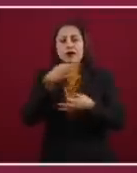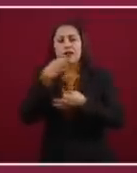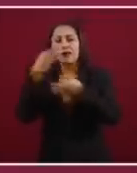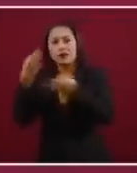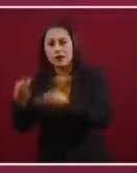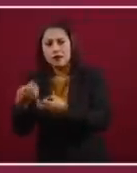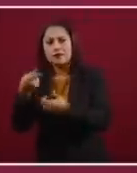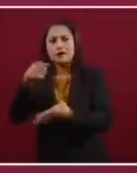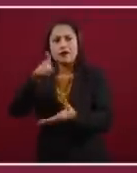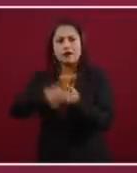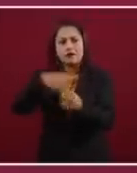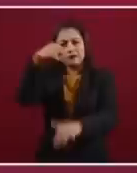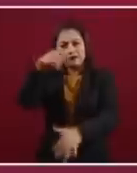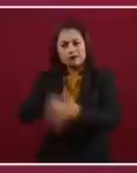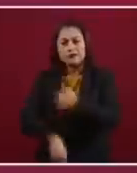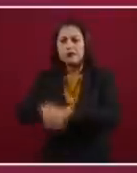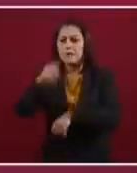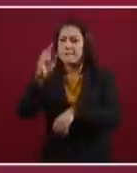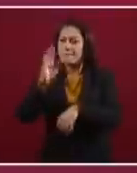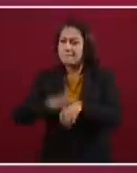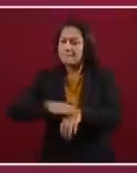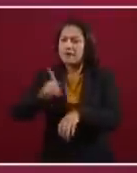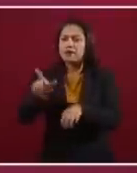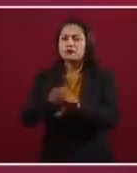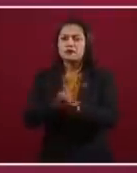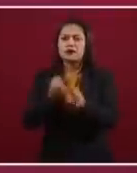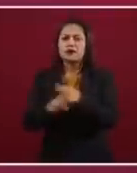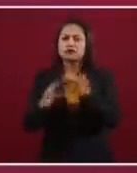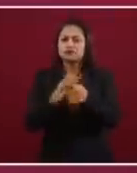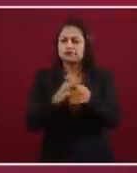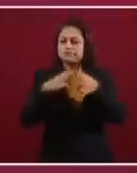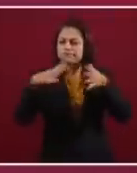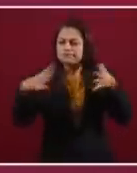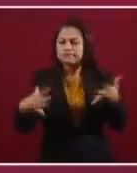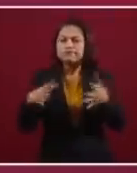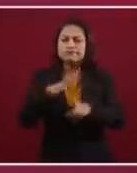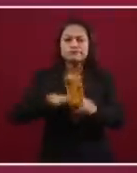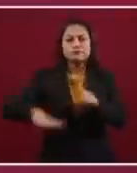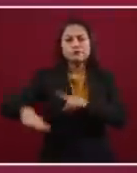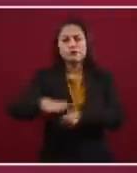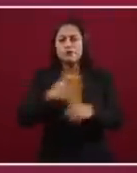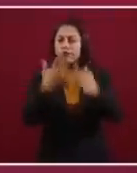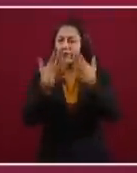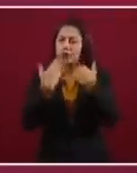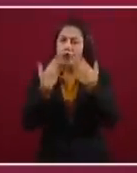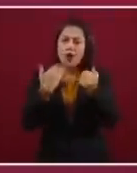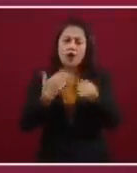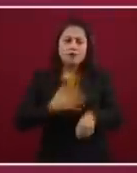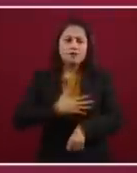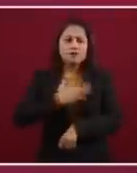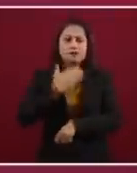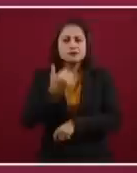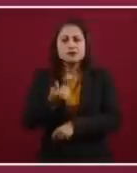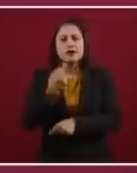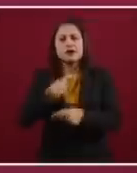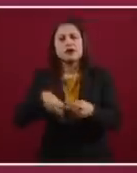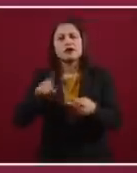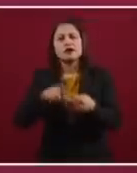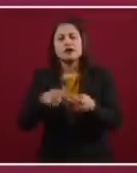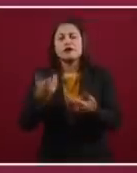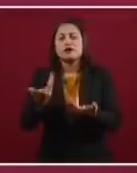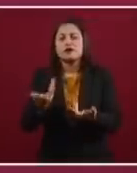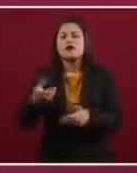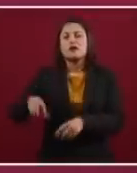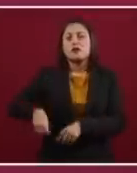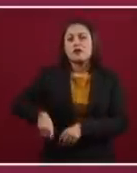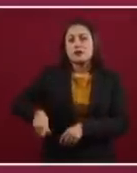la descomposición el abandono del bienestar en la sociedad por parte del gobierno lo único que